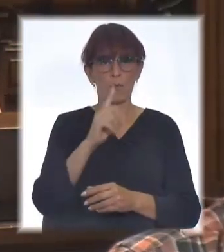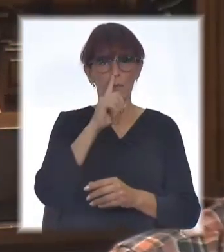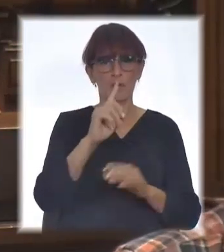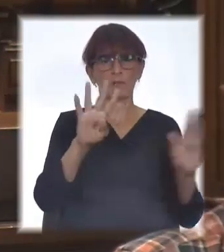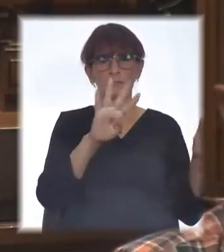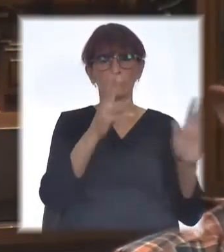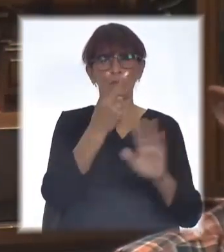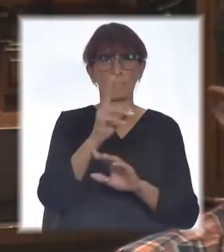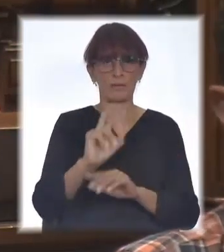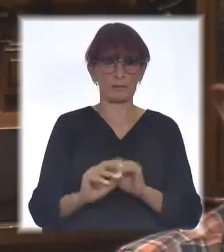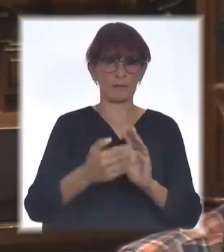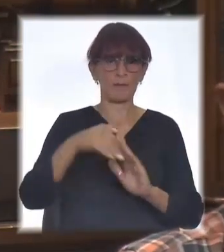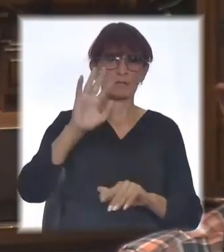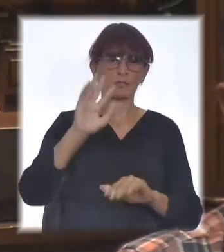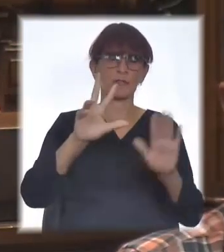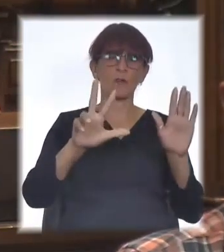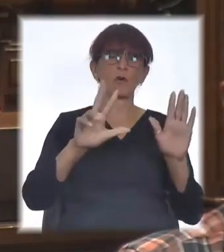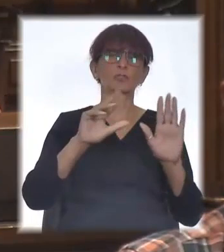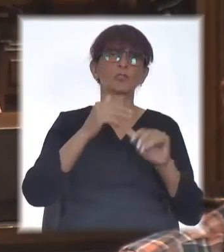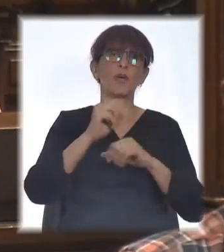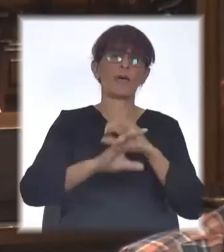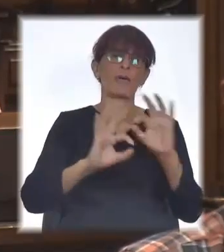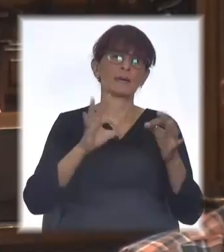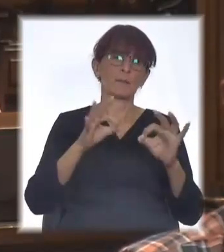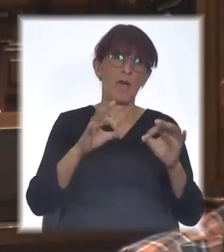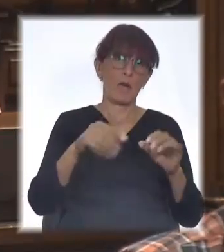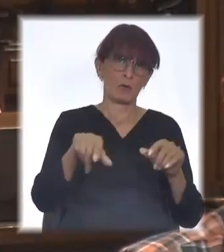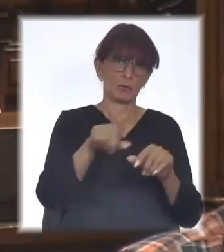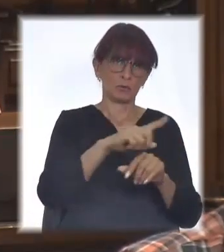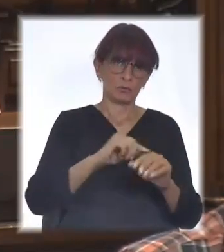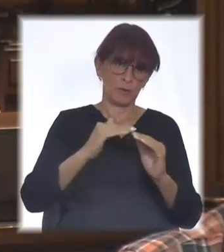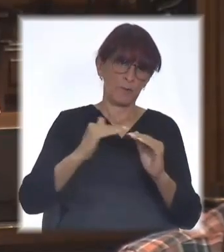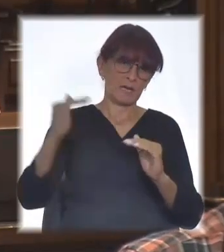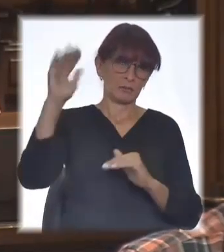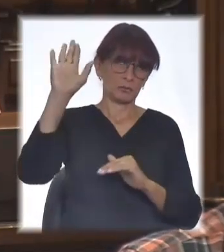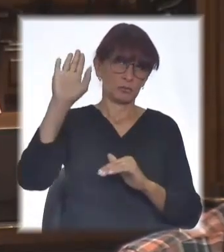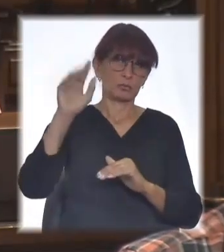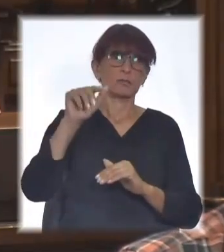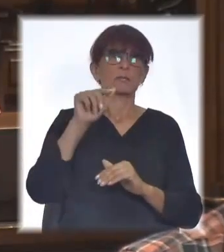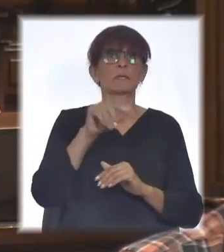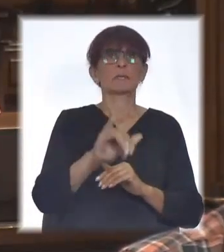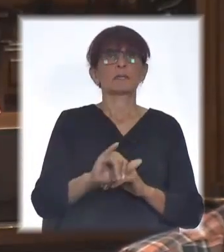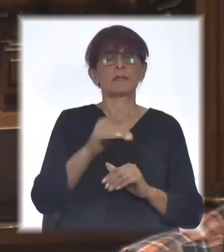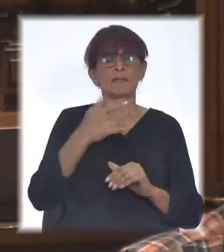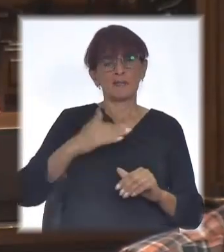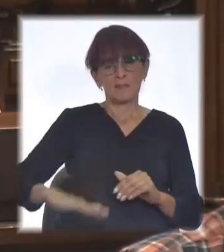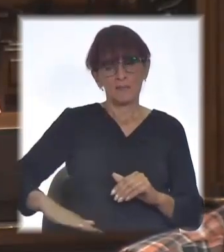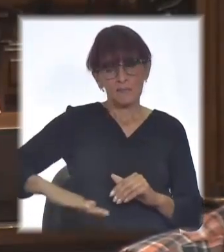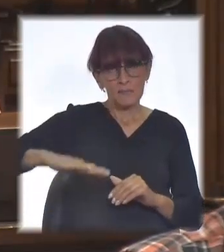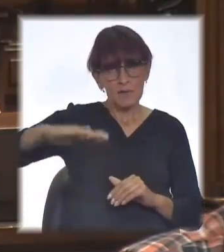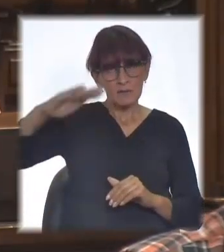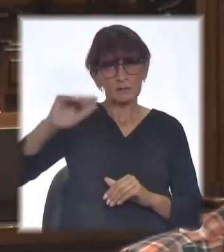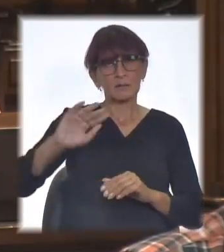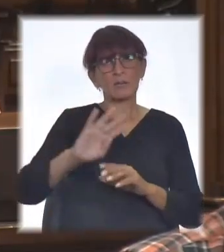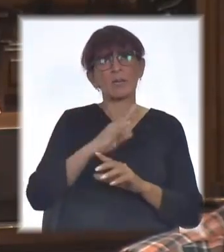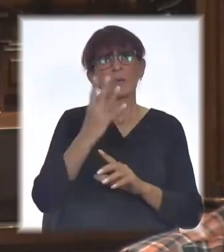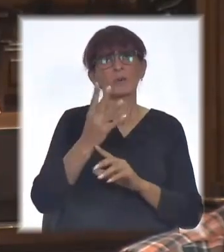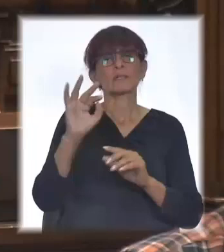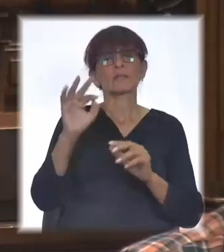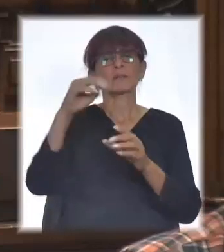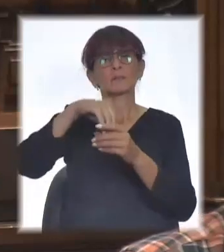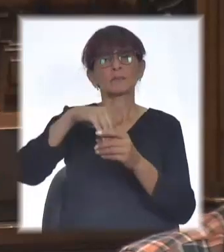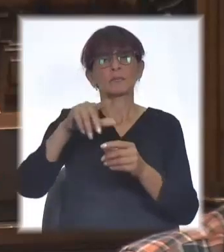fue el mayor de ocho hermanos y casi toda su infancia transcurrió en la cuarta sesión de